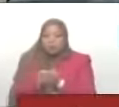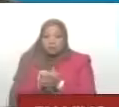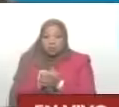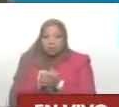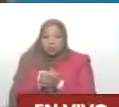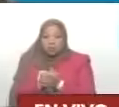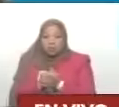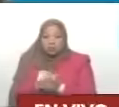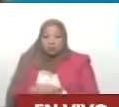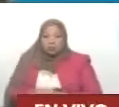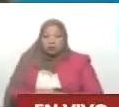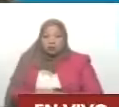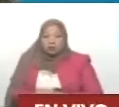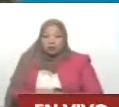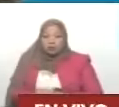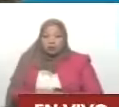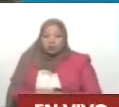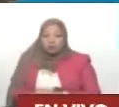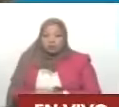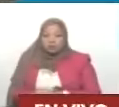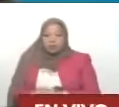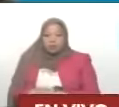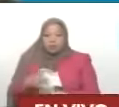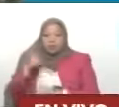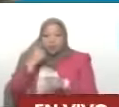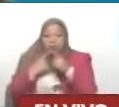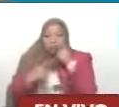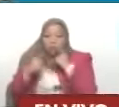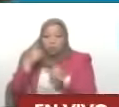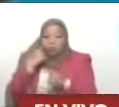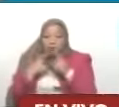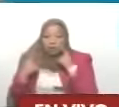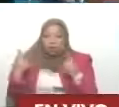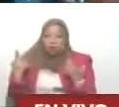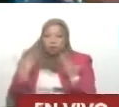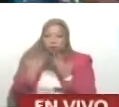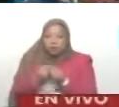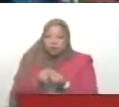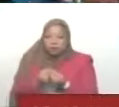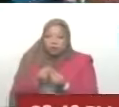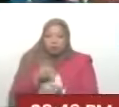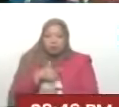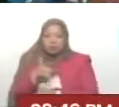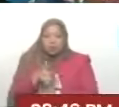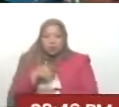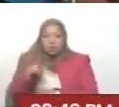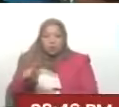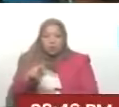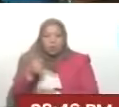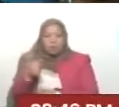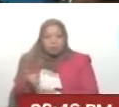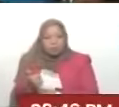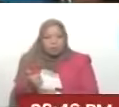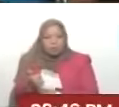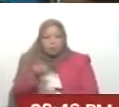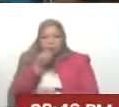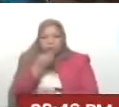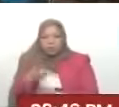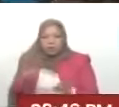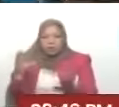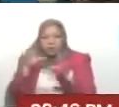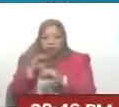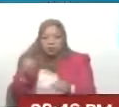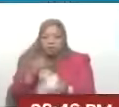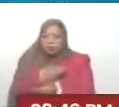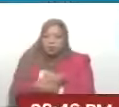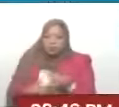amistades. Y lloran juntos, ¿ah? ¿Cómo te sientes en ese momento, Marlene? Buenas noches, presidente.